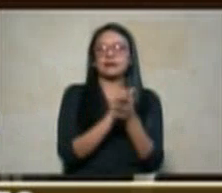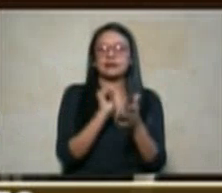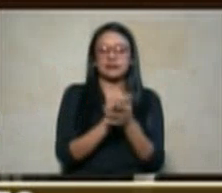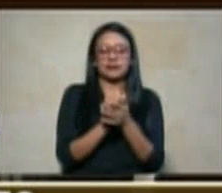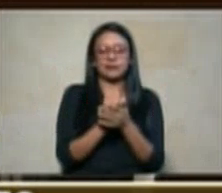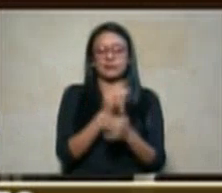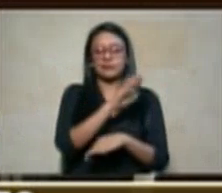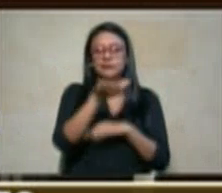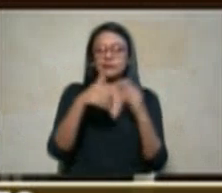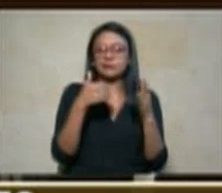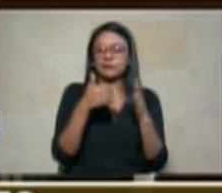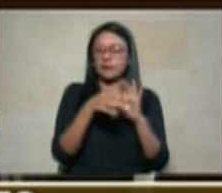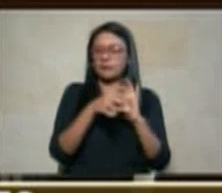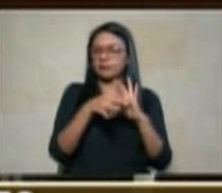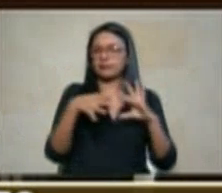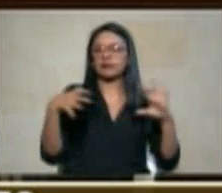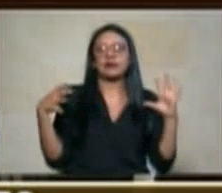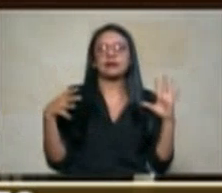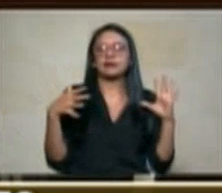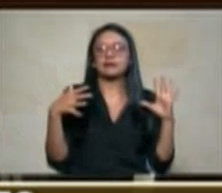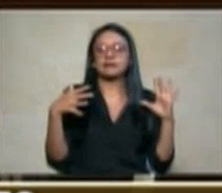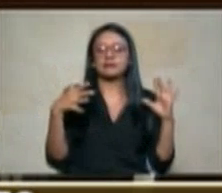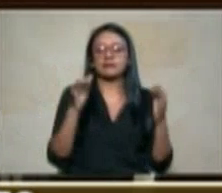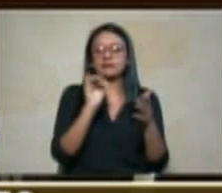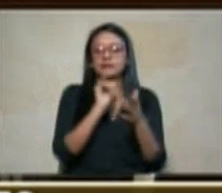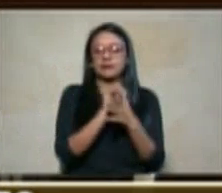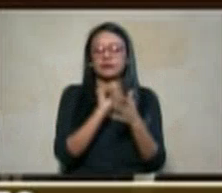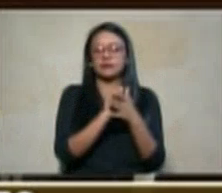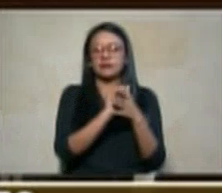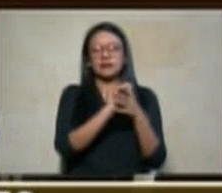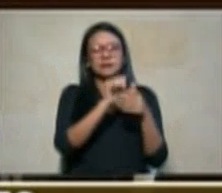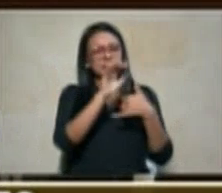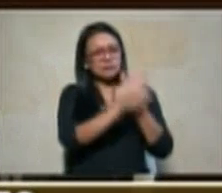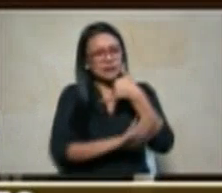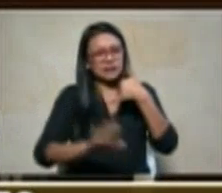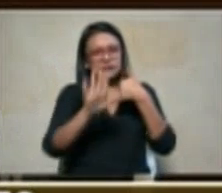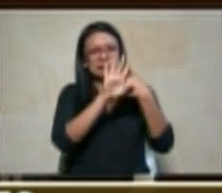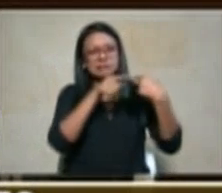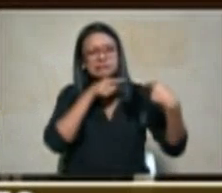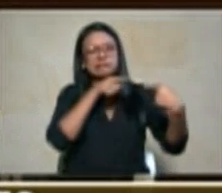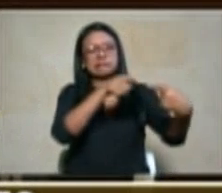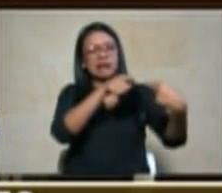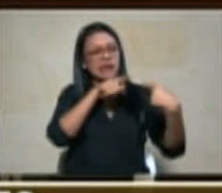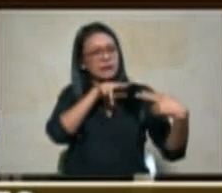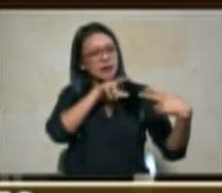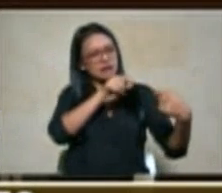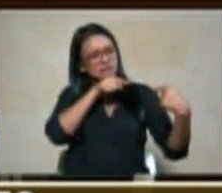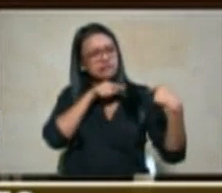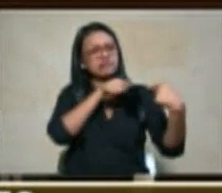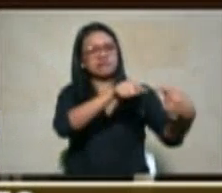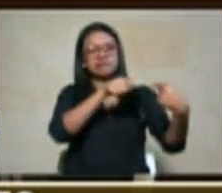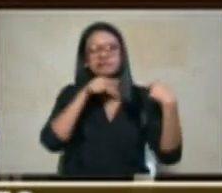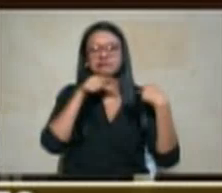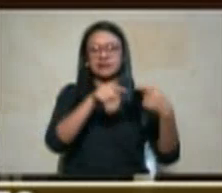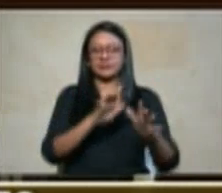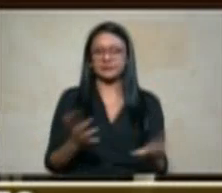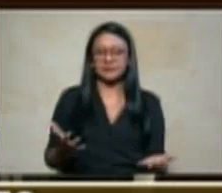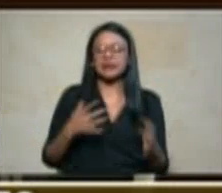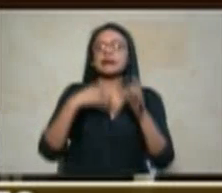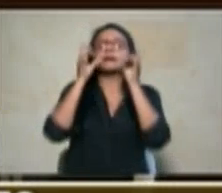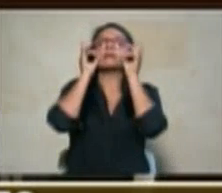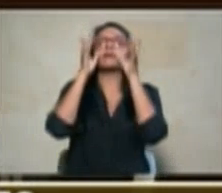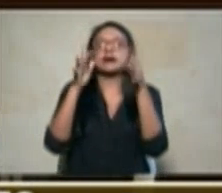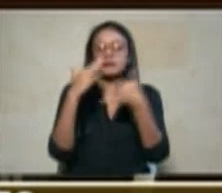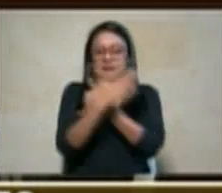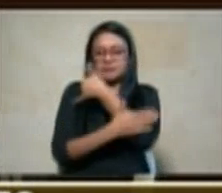del enfrentamiento entre hermanos, del bárbaro país de la destrucción del medio ambiente, es otra